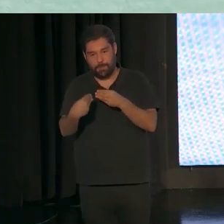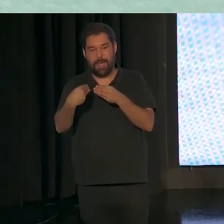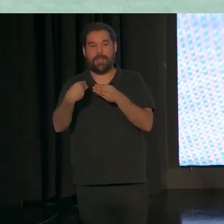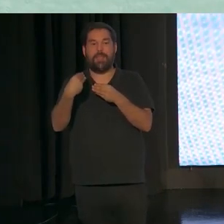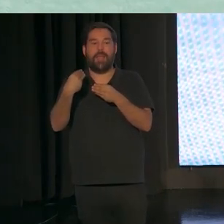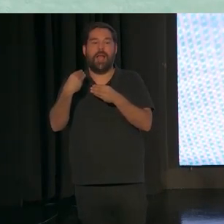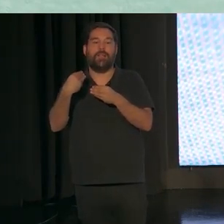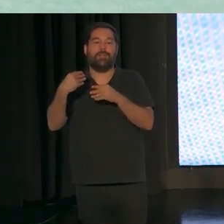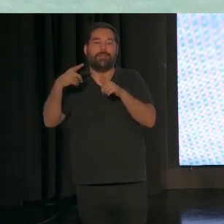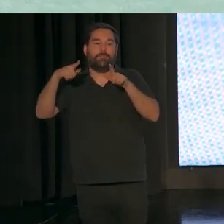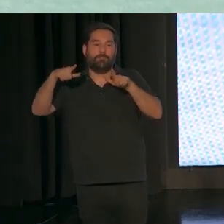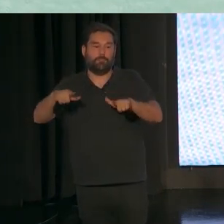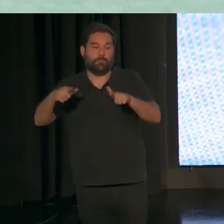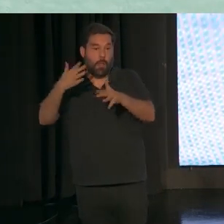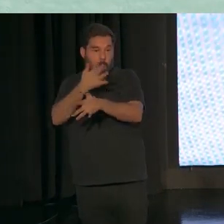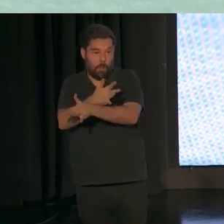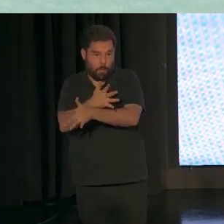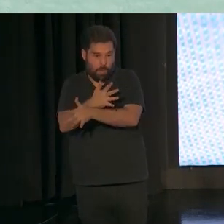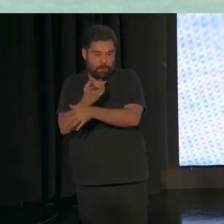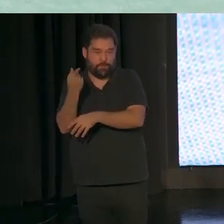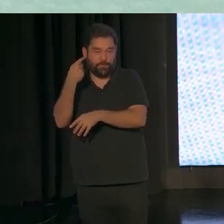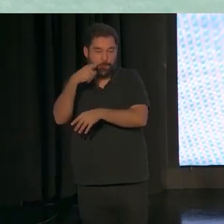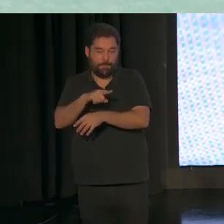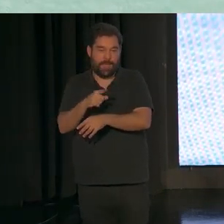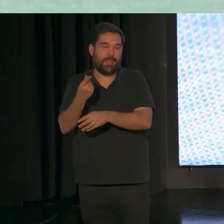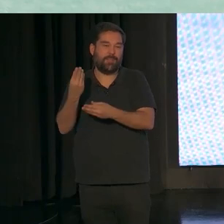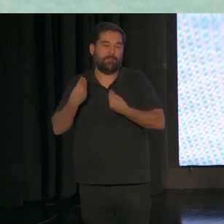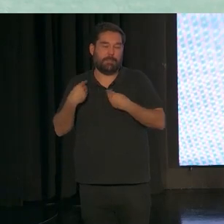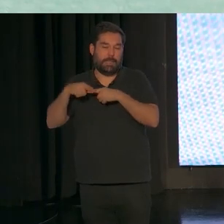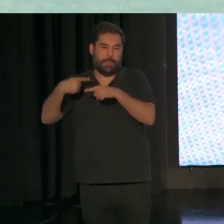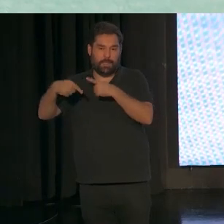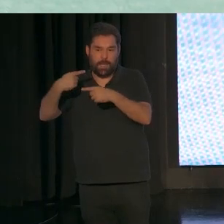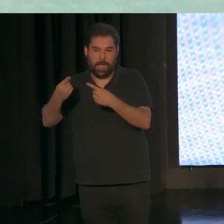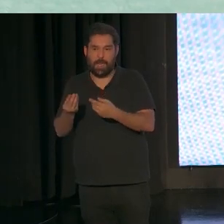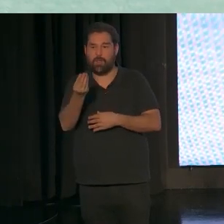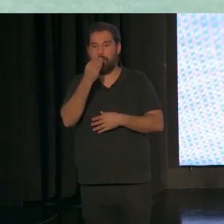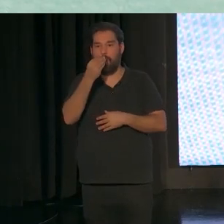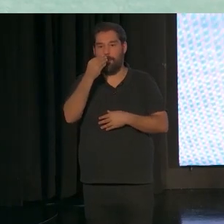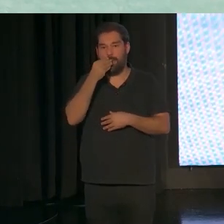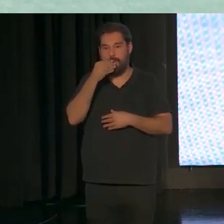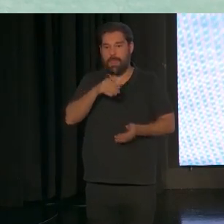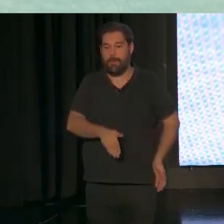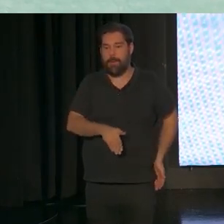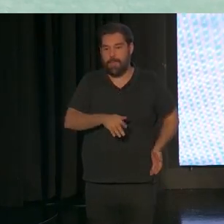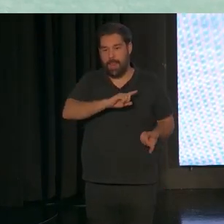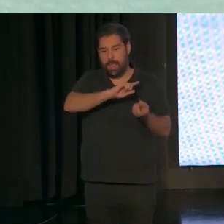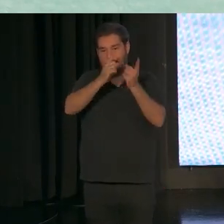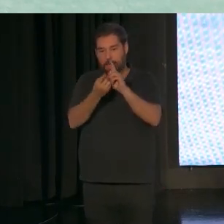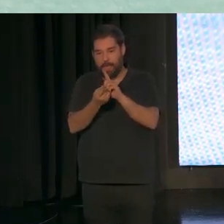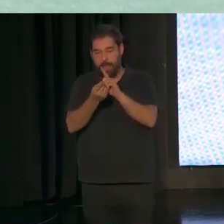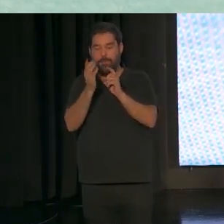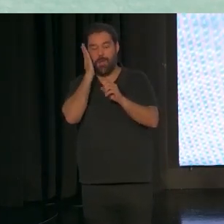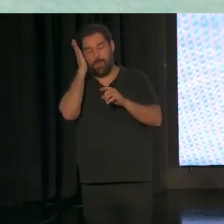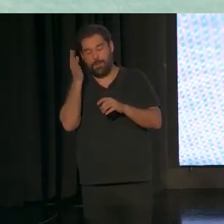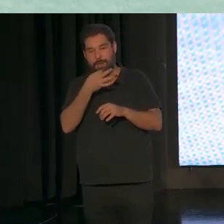patios como las rutinas de vida cotidiana la comida el cambio de pañal eh la fiesta